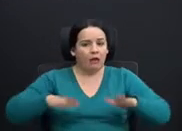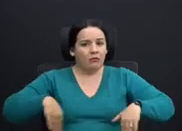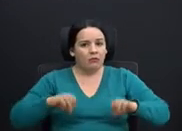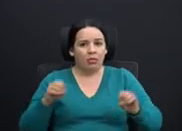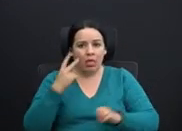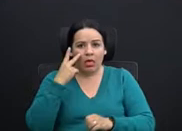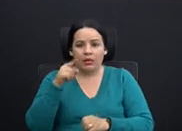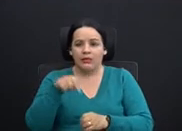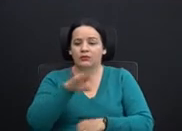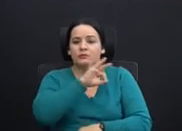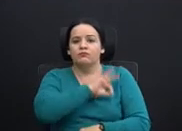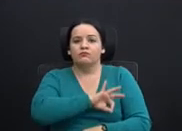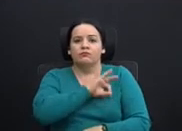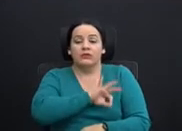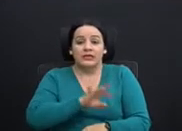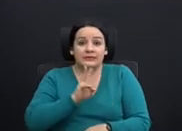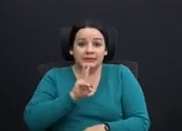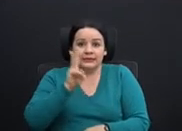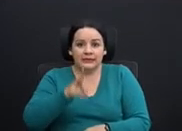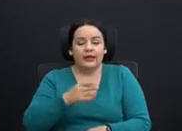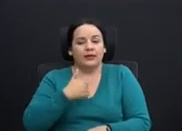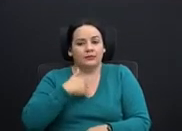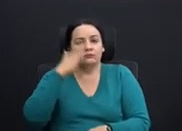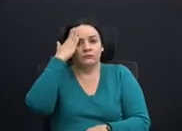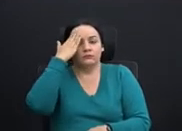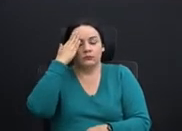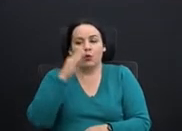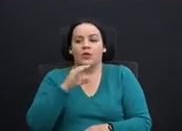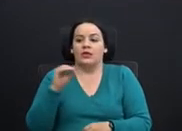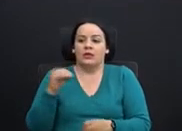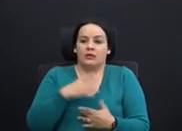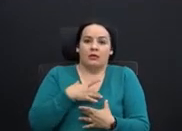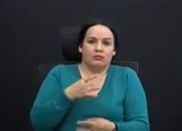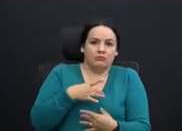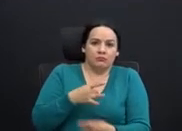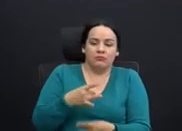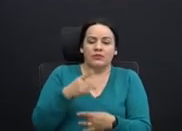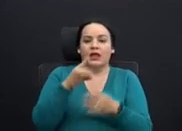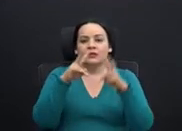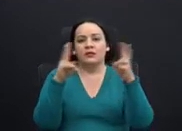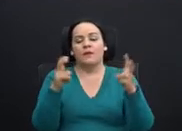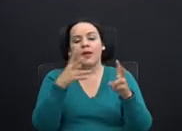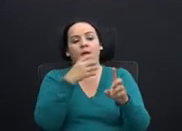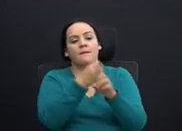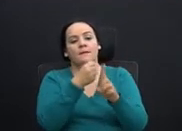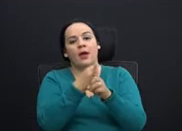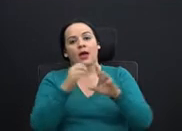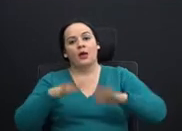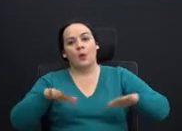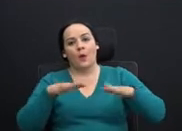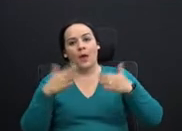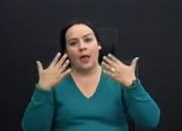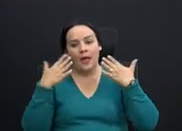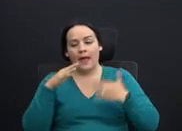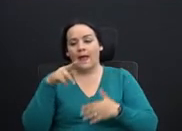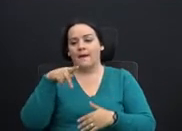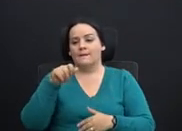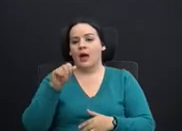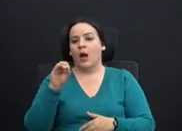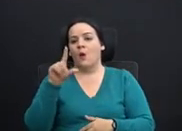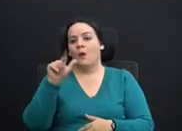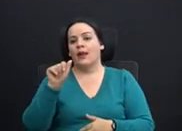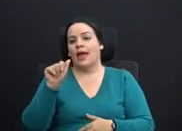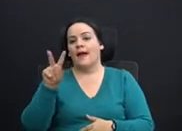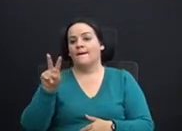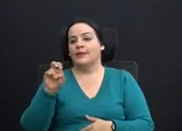una conciencia y un interés sobre temas de impacto ambiental, aquí doña Paula Vega hizo una